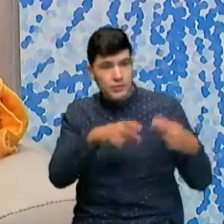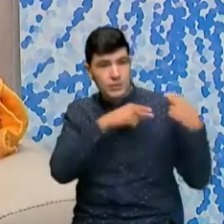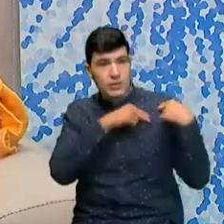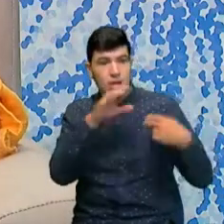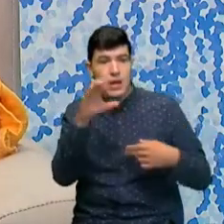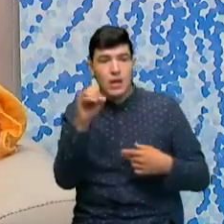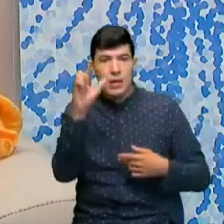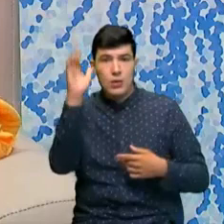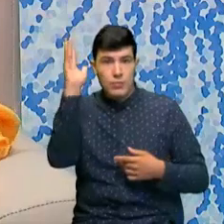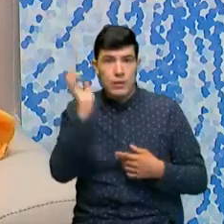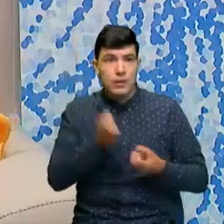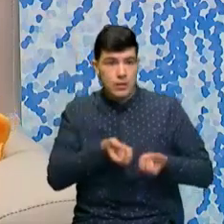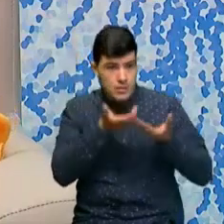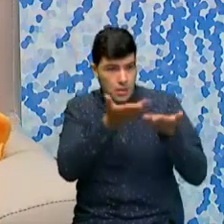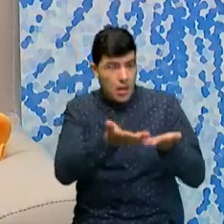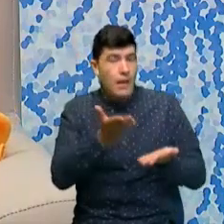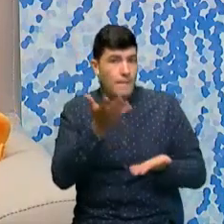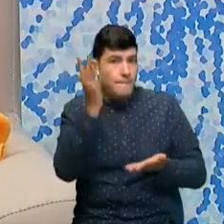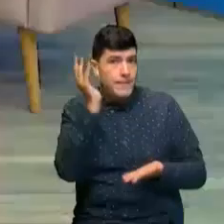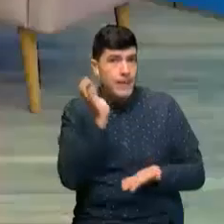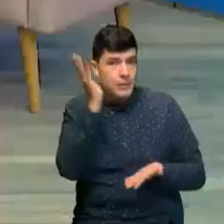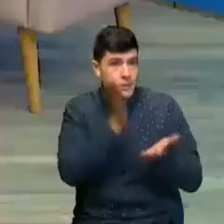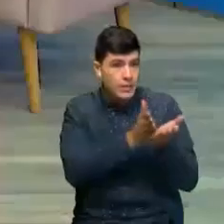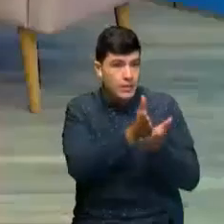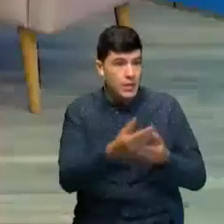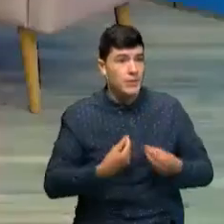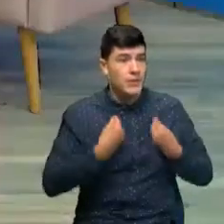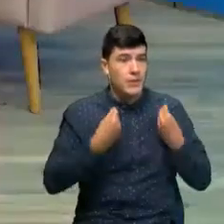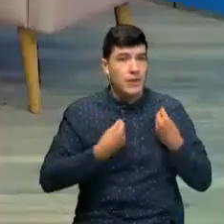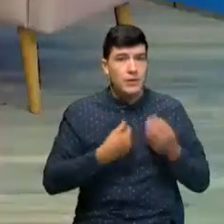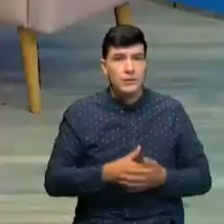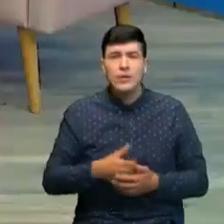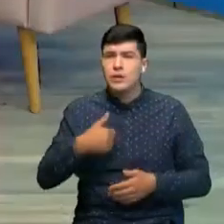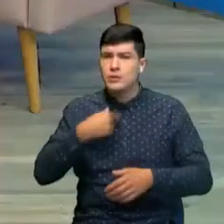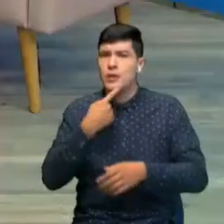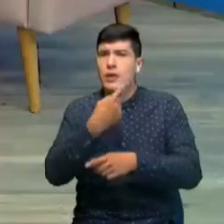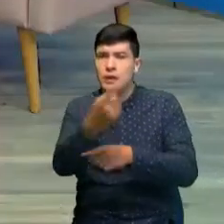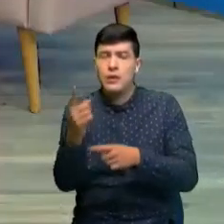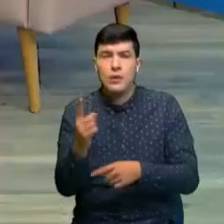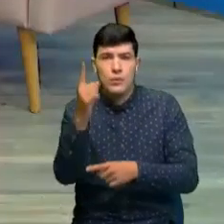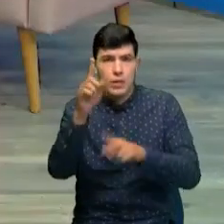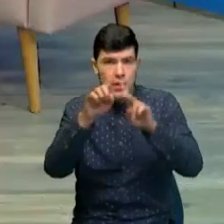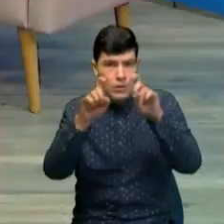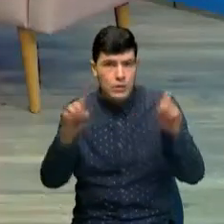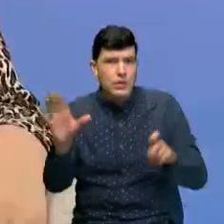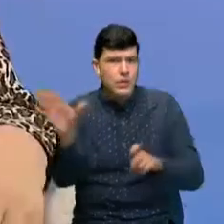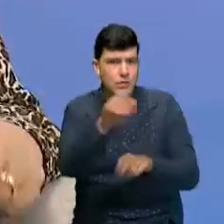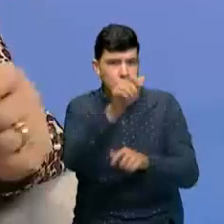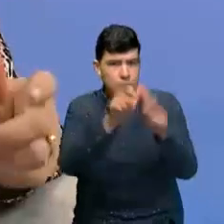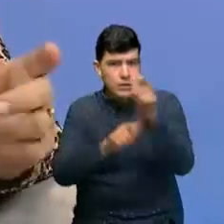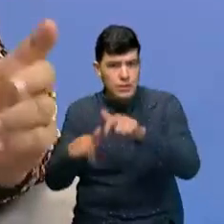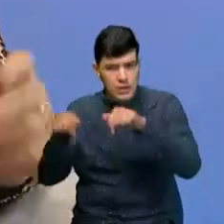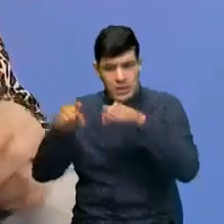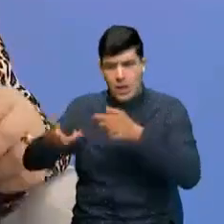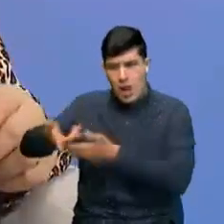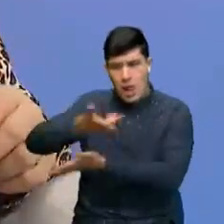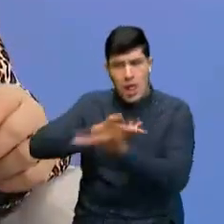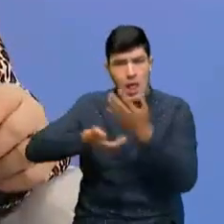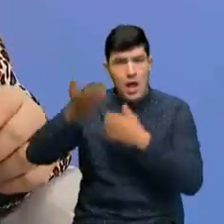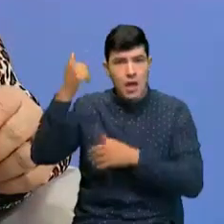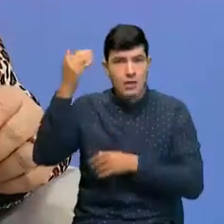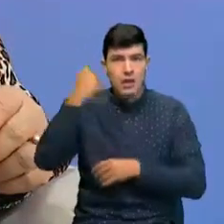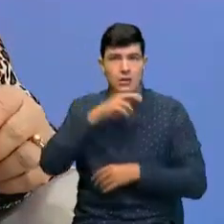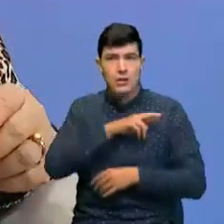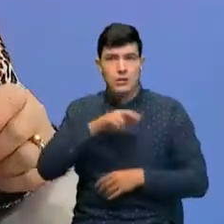es darle la pensión. Y yo le digo una cosa a todos los televidentes, y aquí nosotros acá pues hemos tenido la